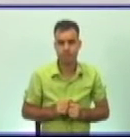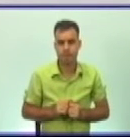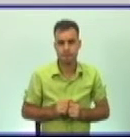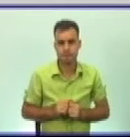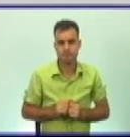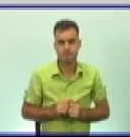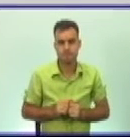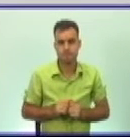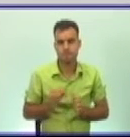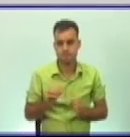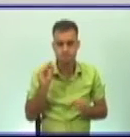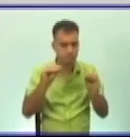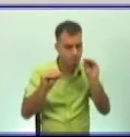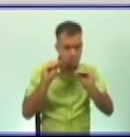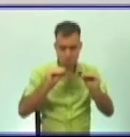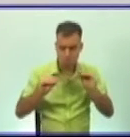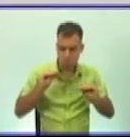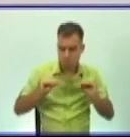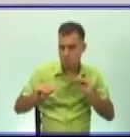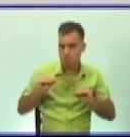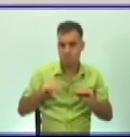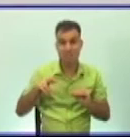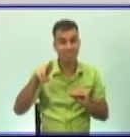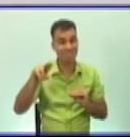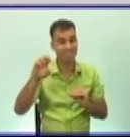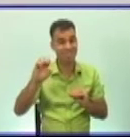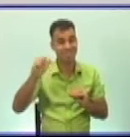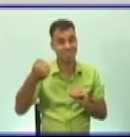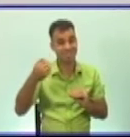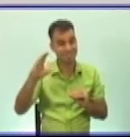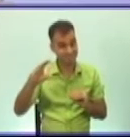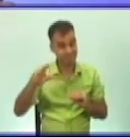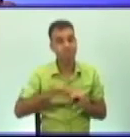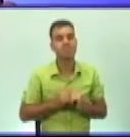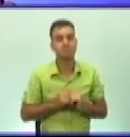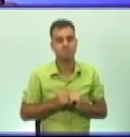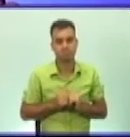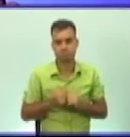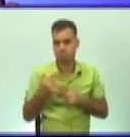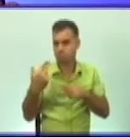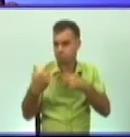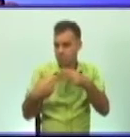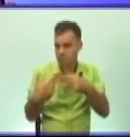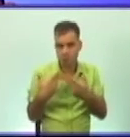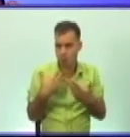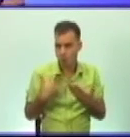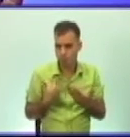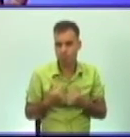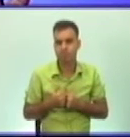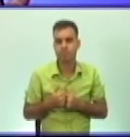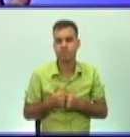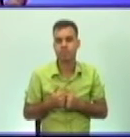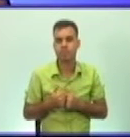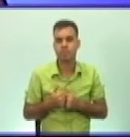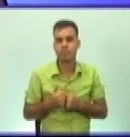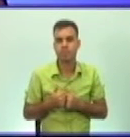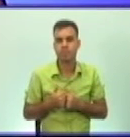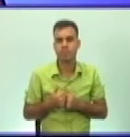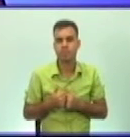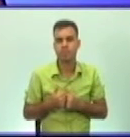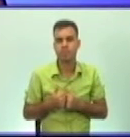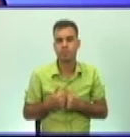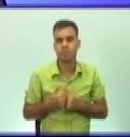usted puede calcular la reactancia. Aquí ya le va a quedar como resolución el valor de esta reactancia,